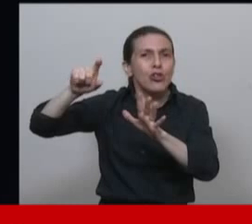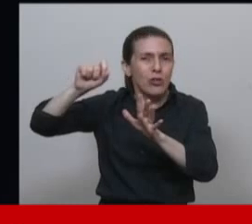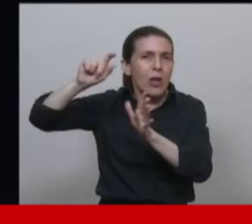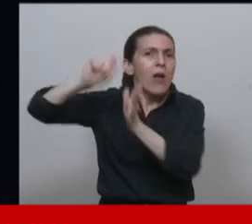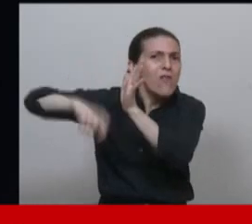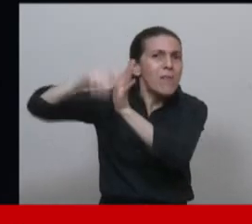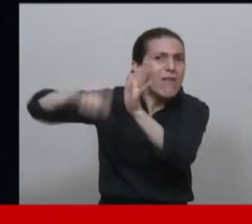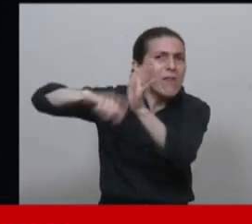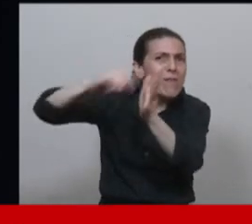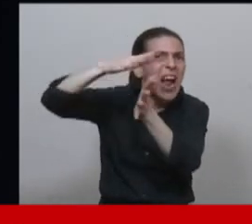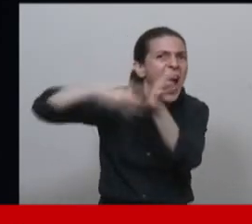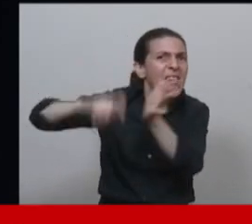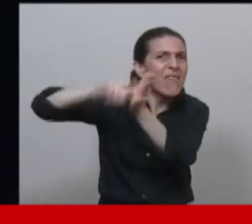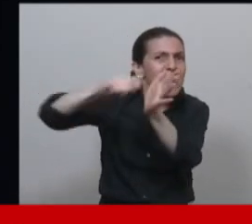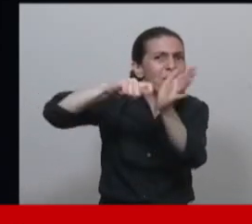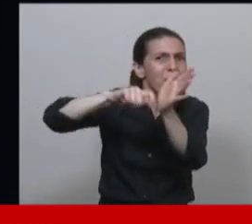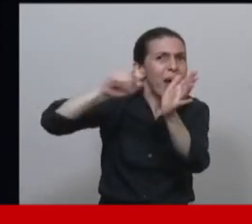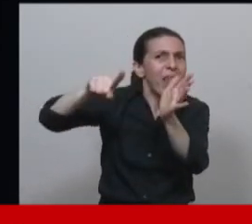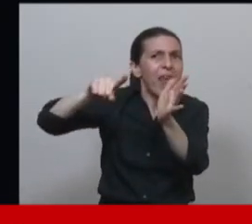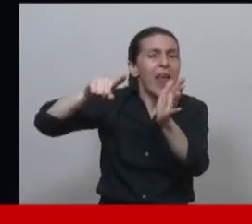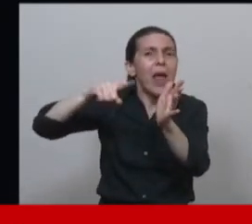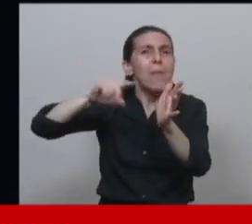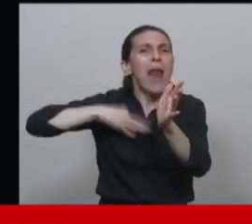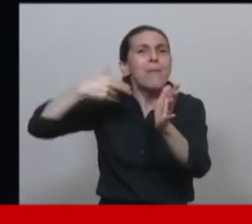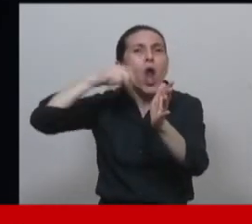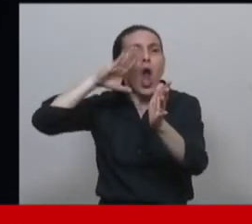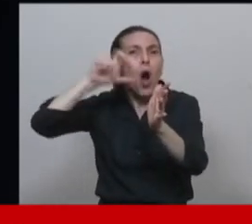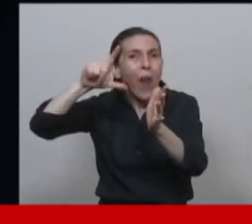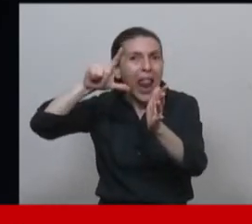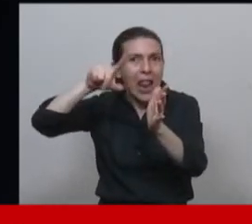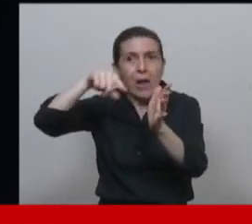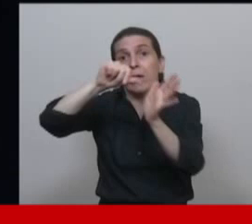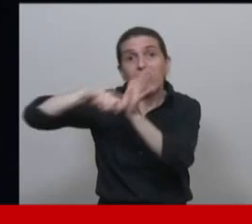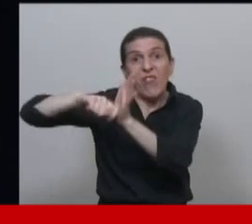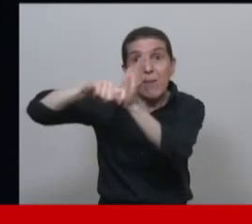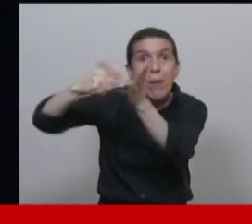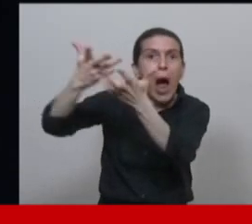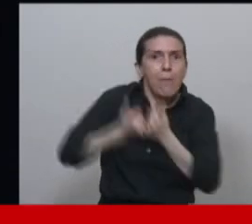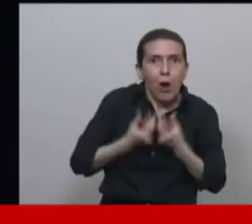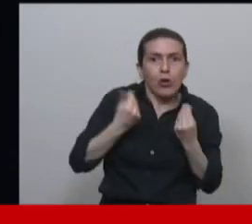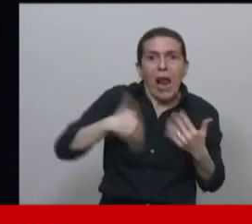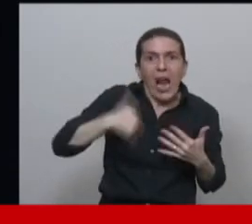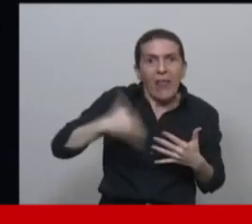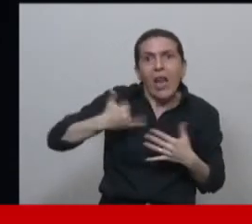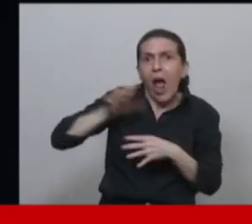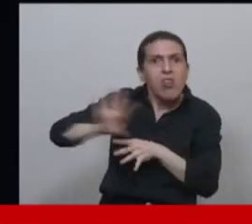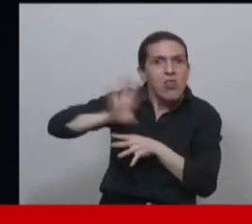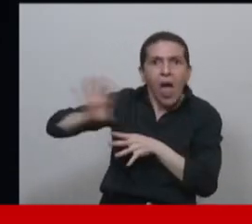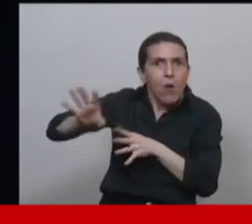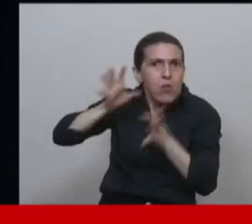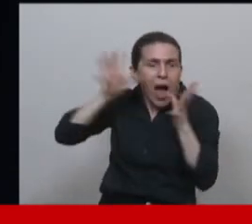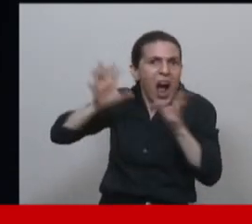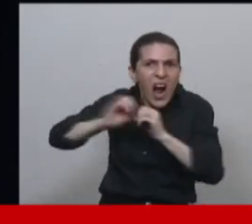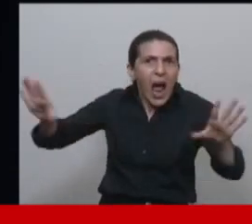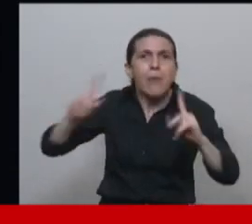una carta de apoyo al proceso de reestructuración de deuda externa que estábamos llevando a cabo. Las gobernadoras y